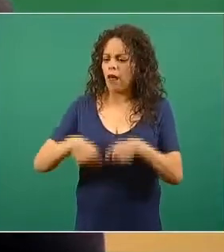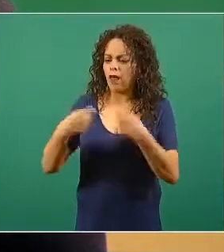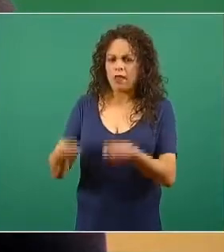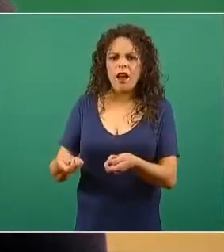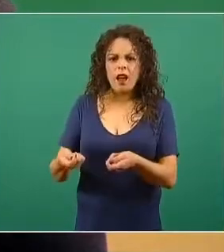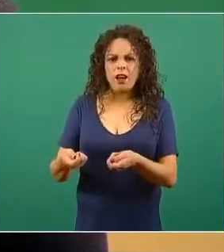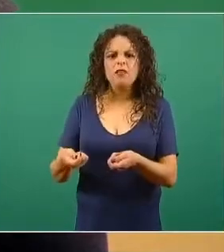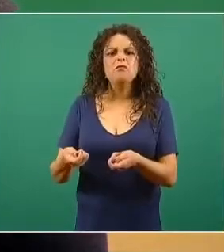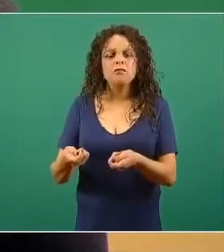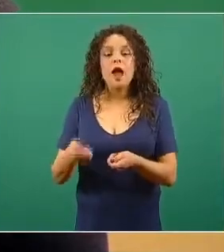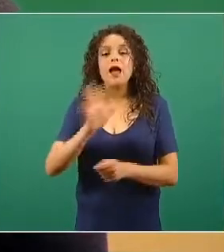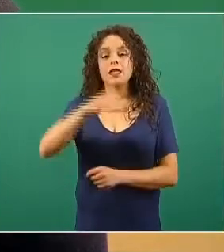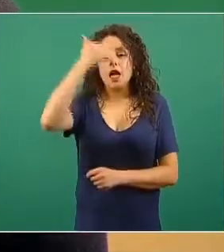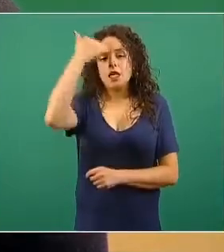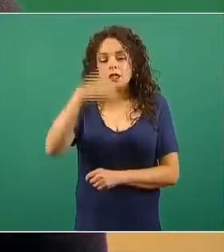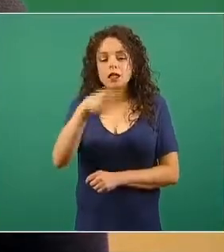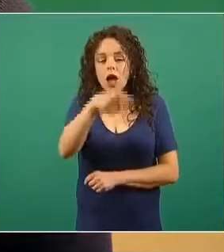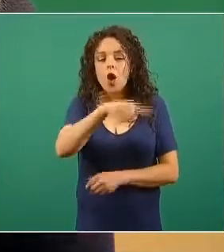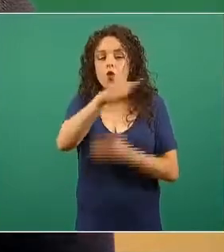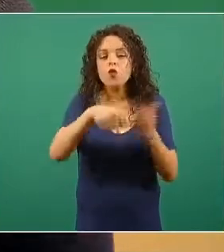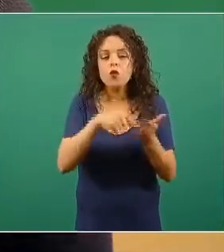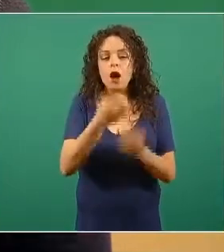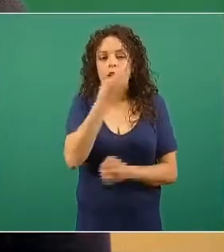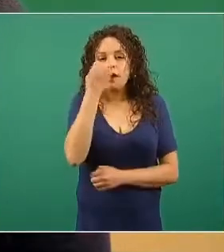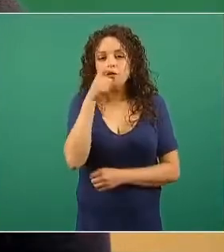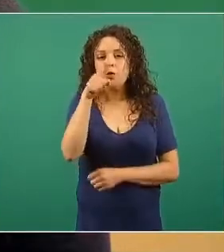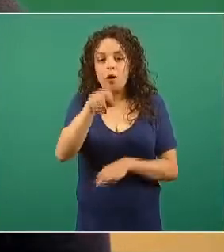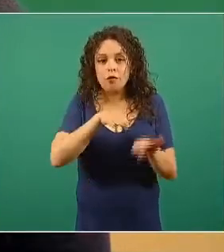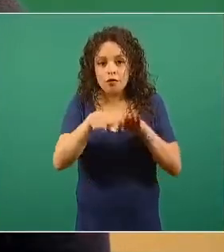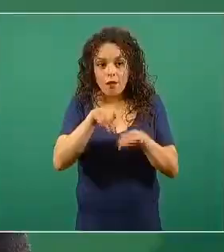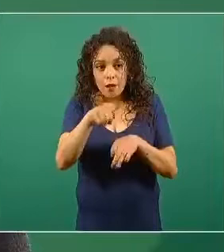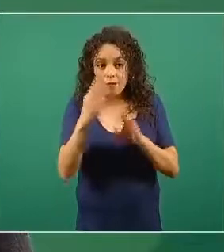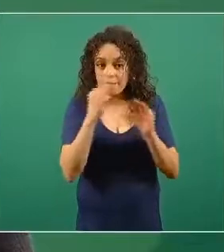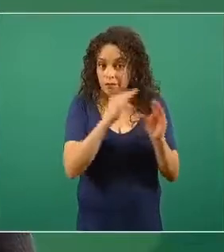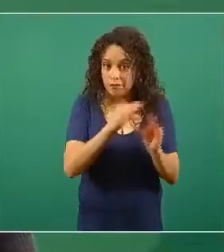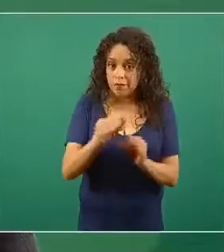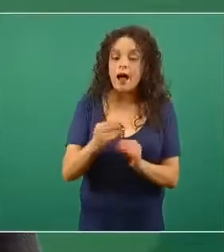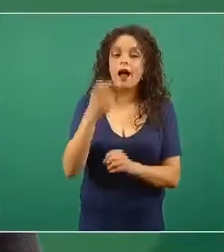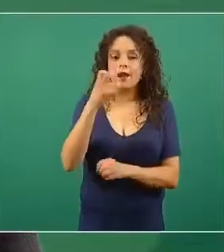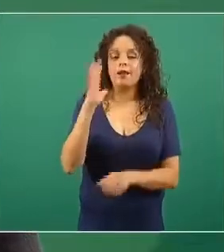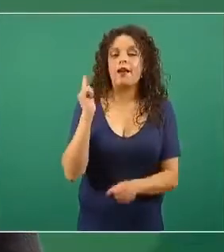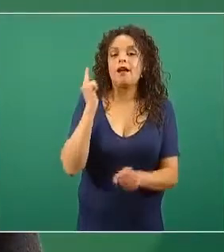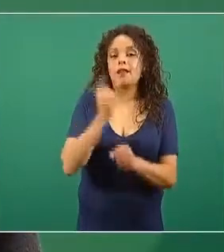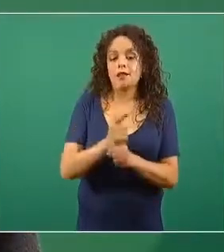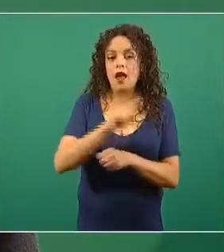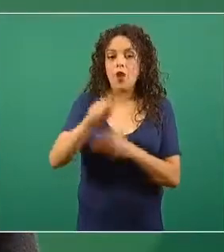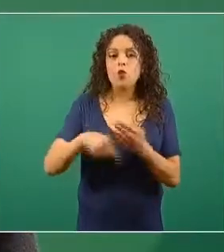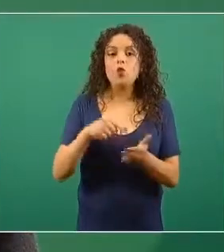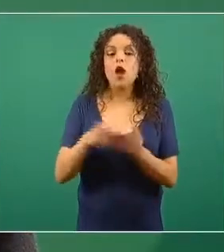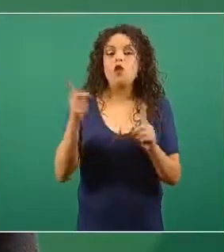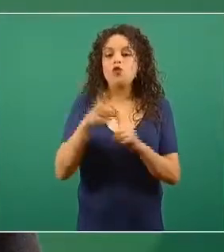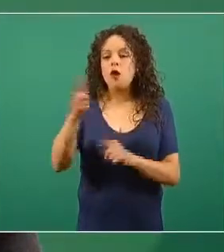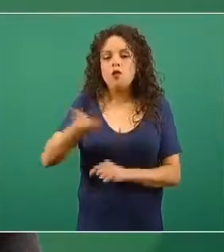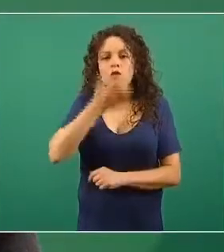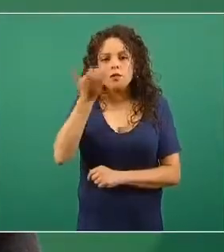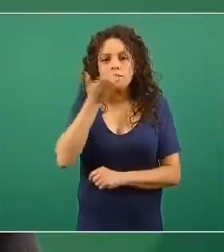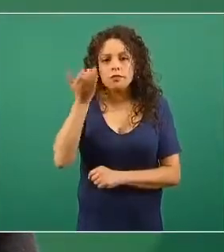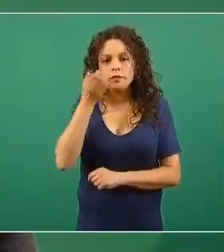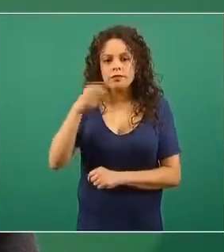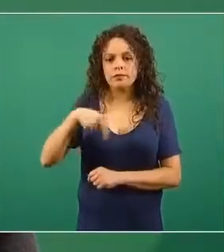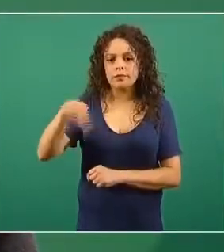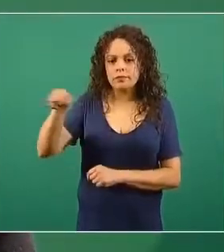conoce, en qué escuela trabajan, y entonces por lo tanto se tiene identificado el lugar en donde normalmente iban a